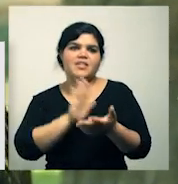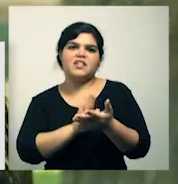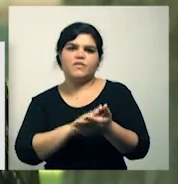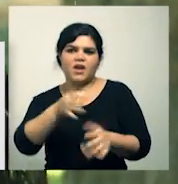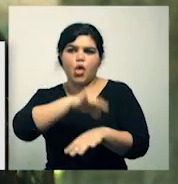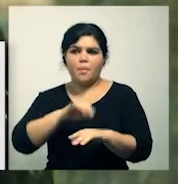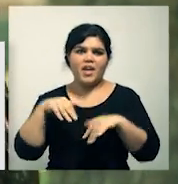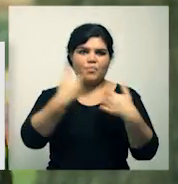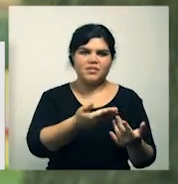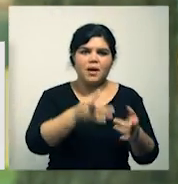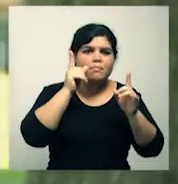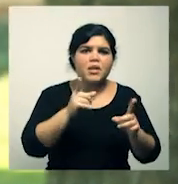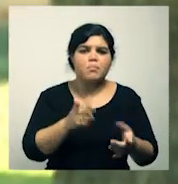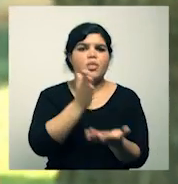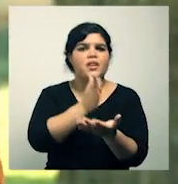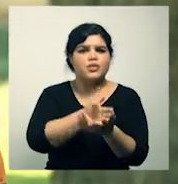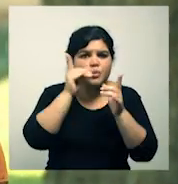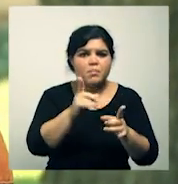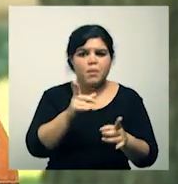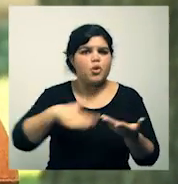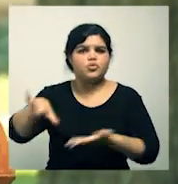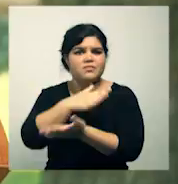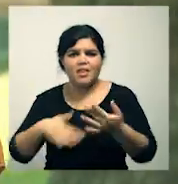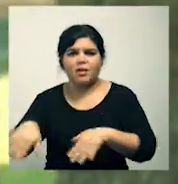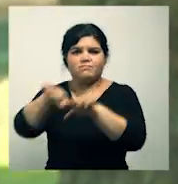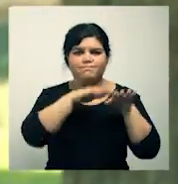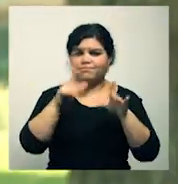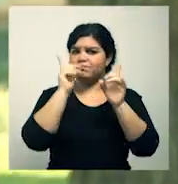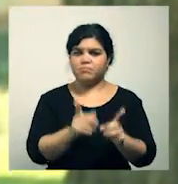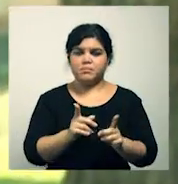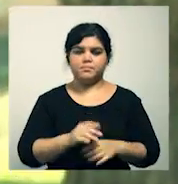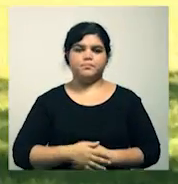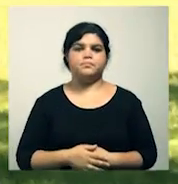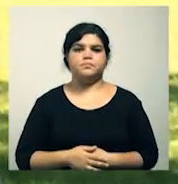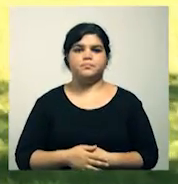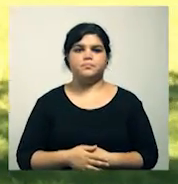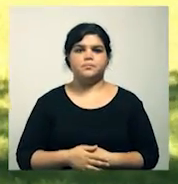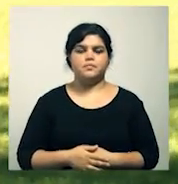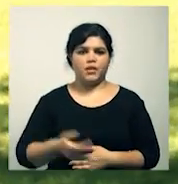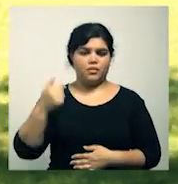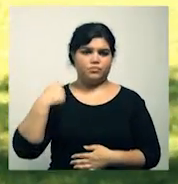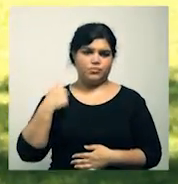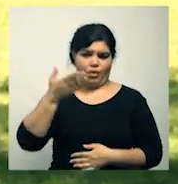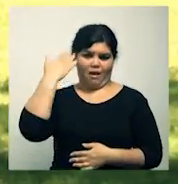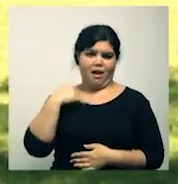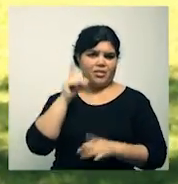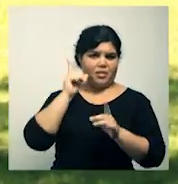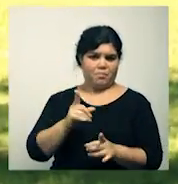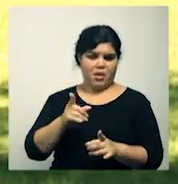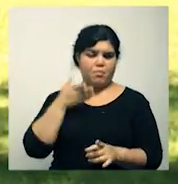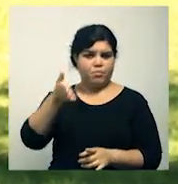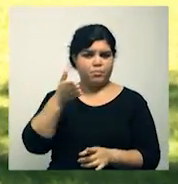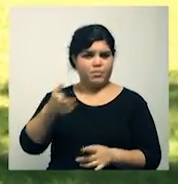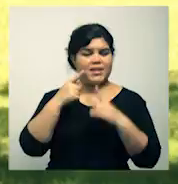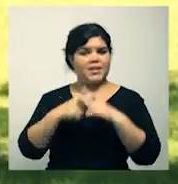certificados médicos, o sea, tienen los mismos derechos y obligaciones como otros trabajadores. Yo era paciente, como